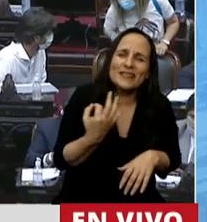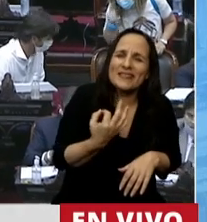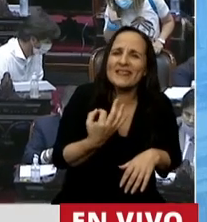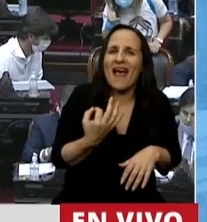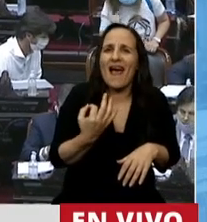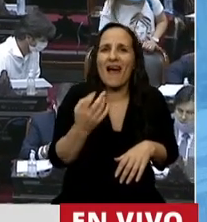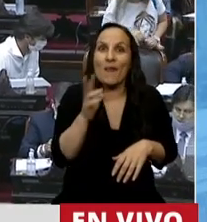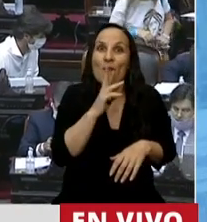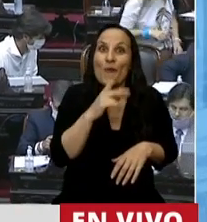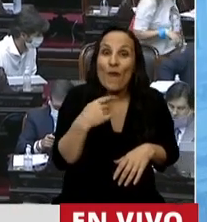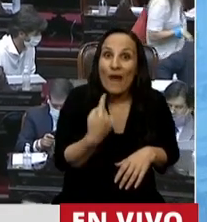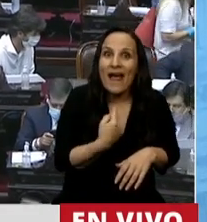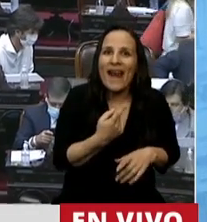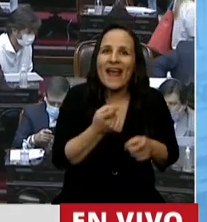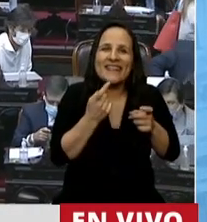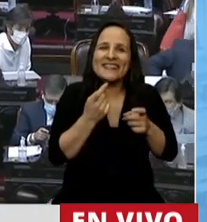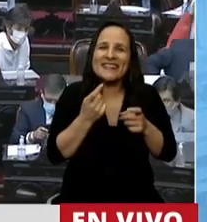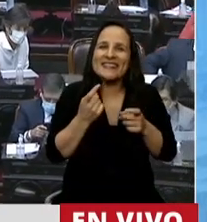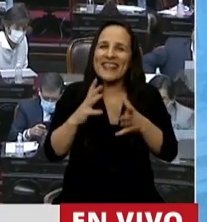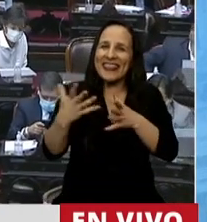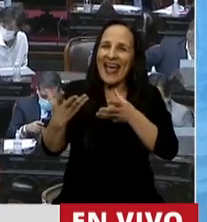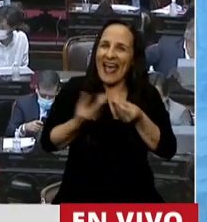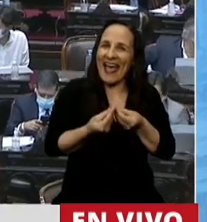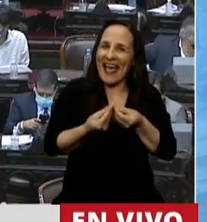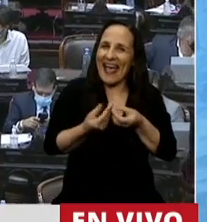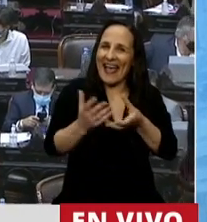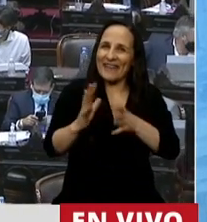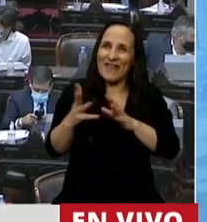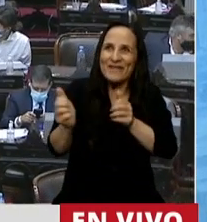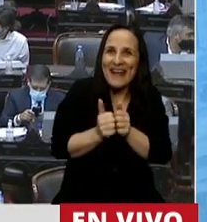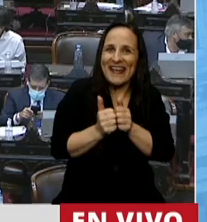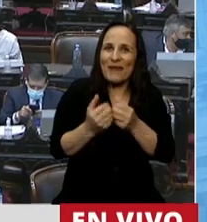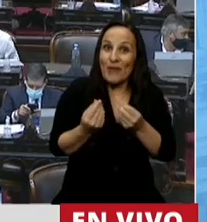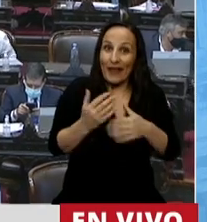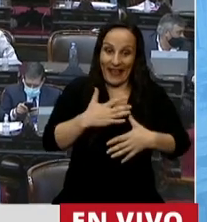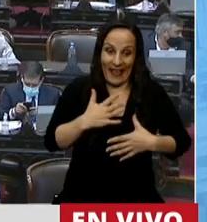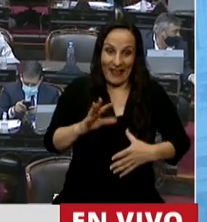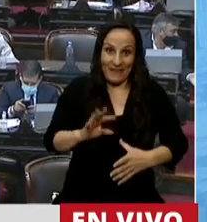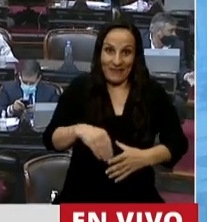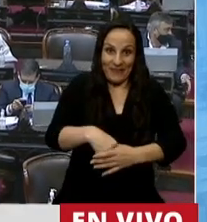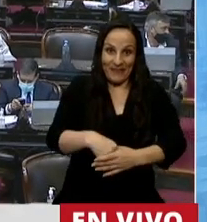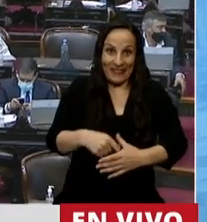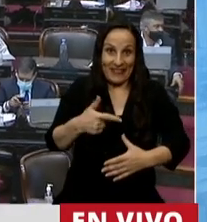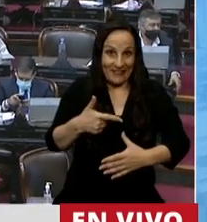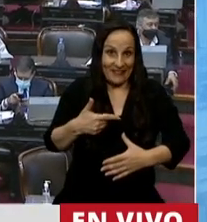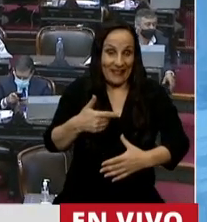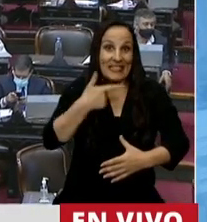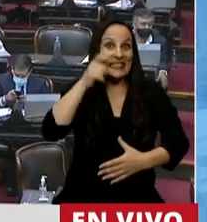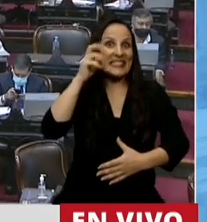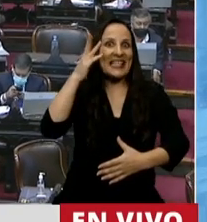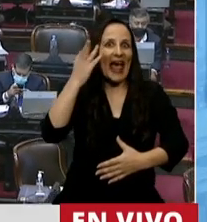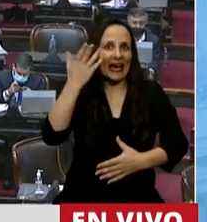mujeres necesitamos ser contenidas porque llevamos dentro de nuestro seno un nuevo ser, un